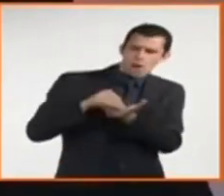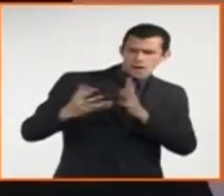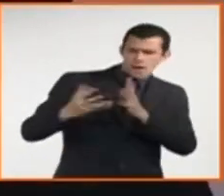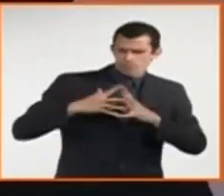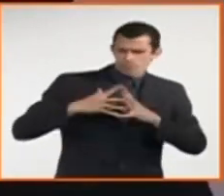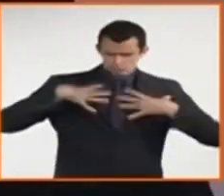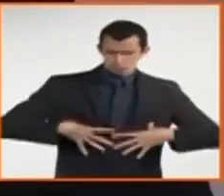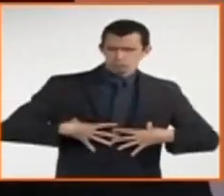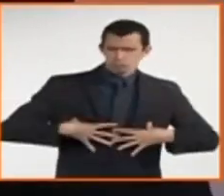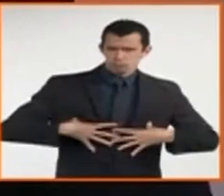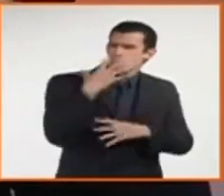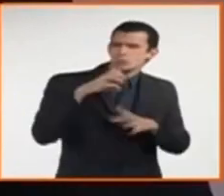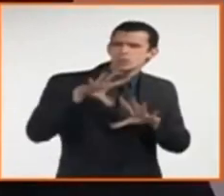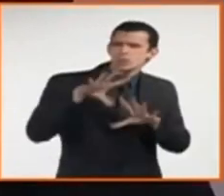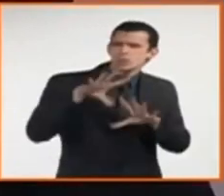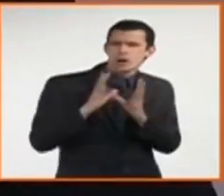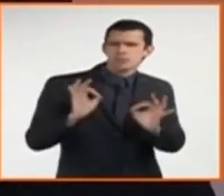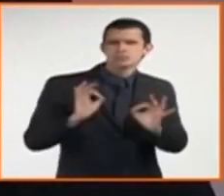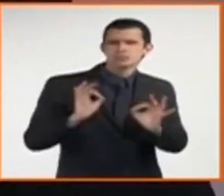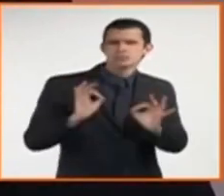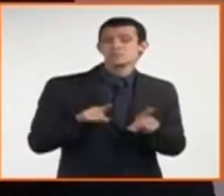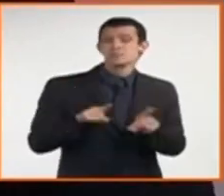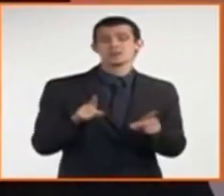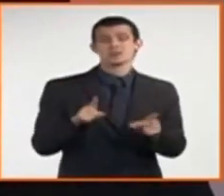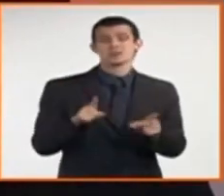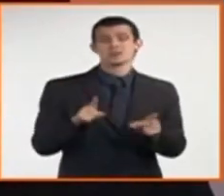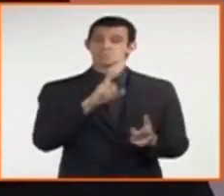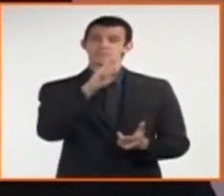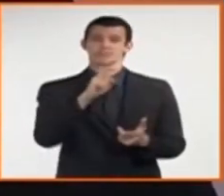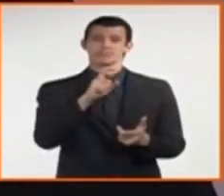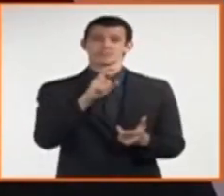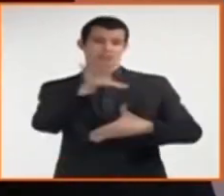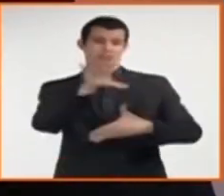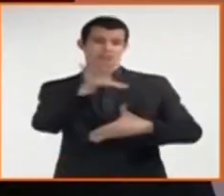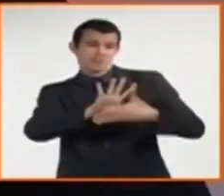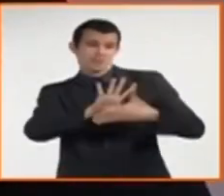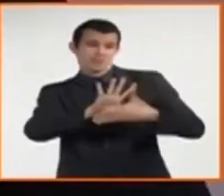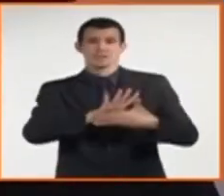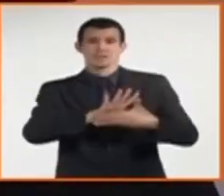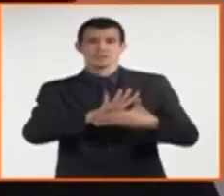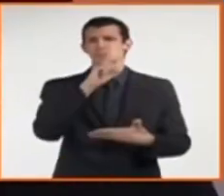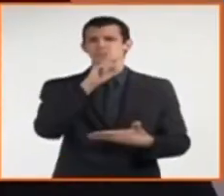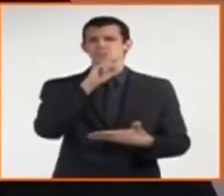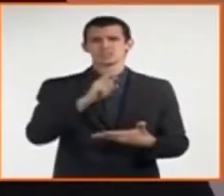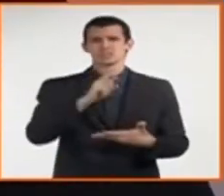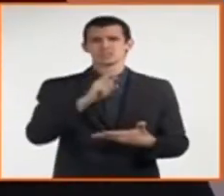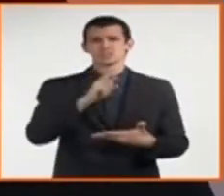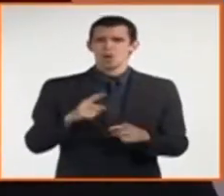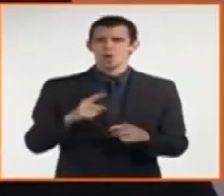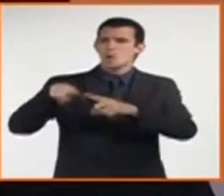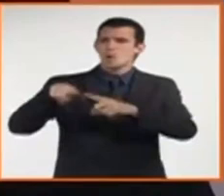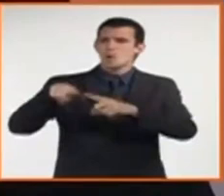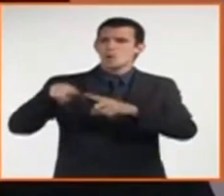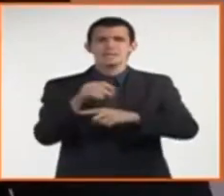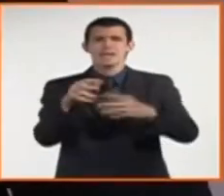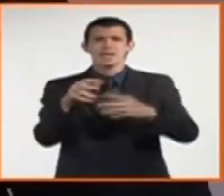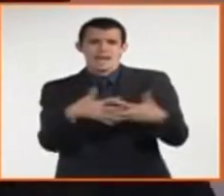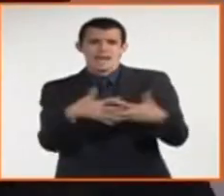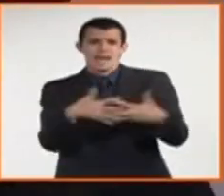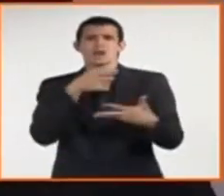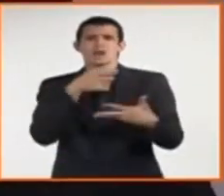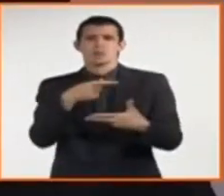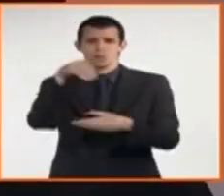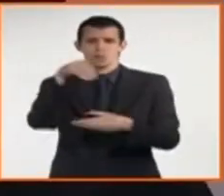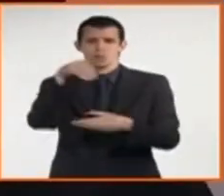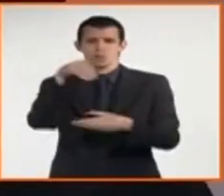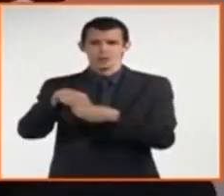al contrario y crece el racismo crece la xenofobia crece el odio contra los emigrantes crece el nuevo